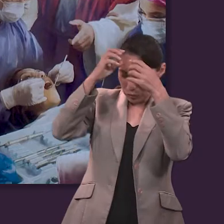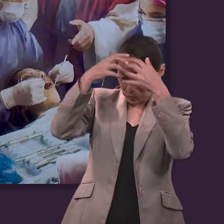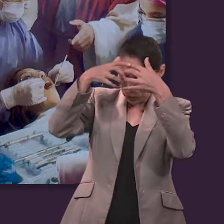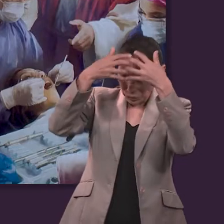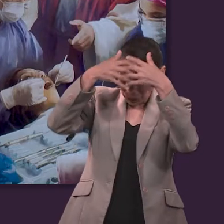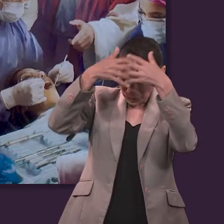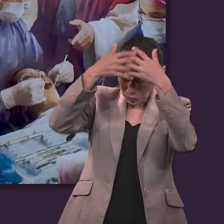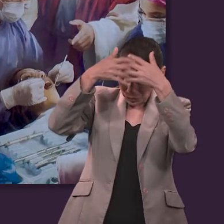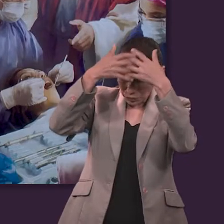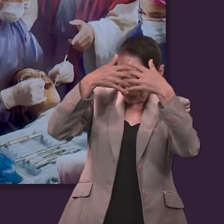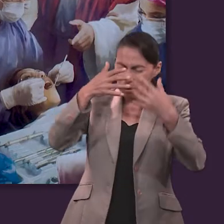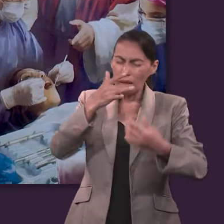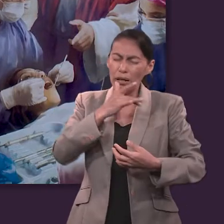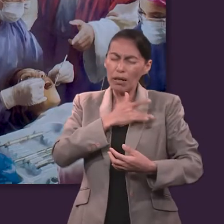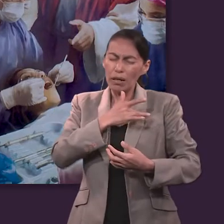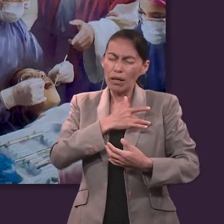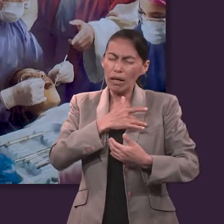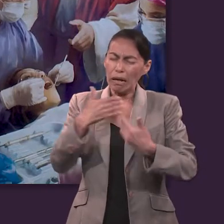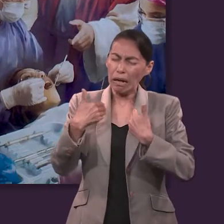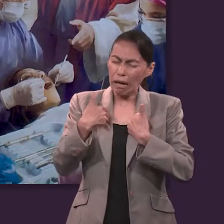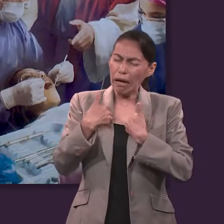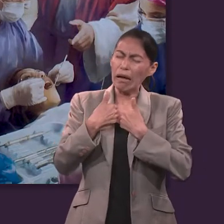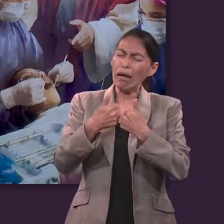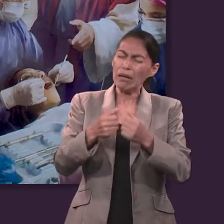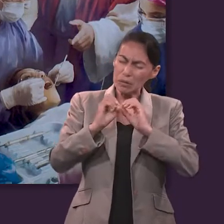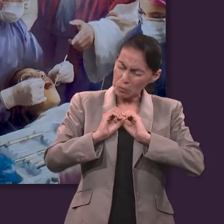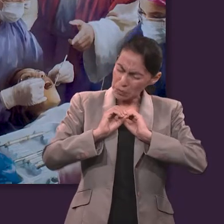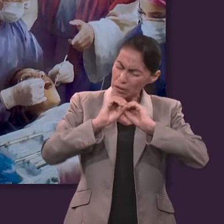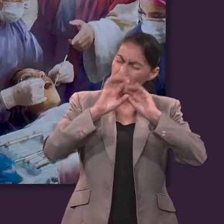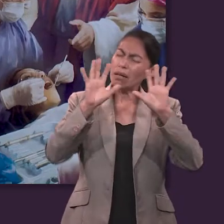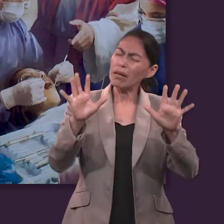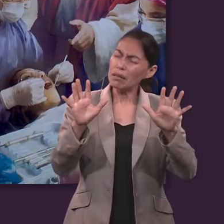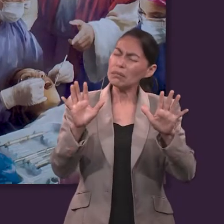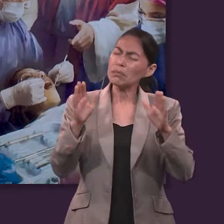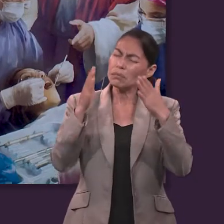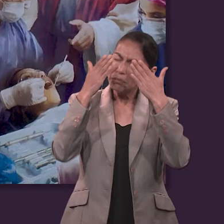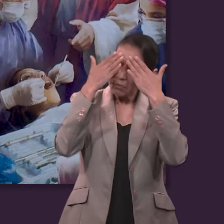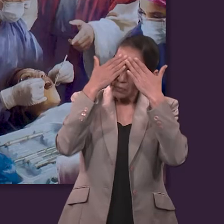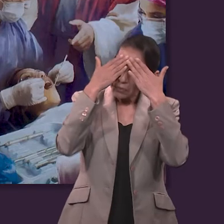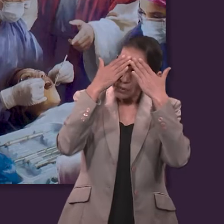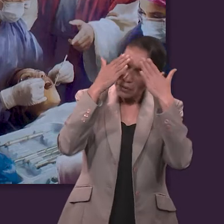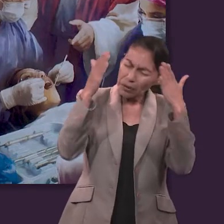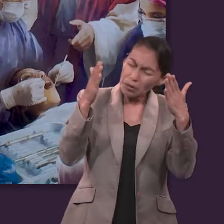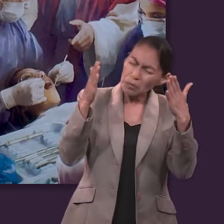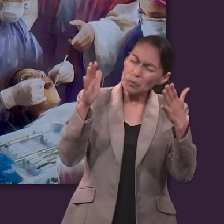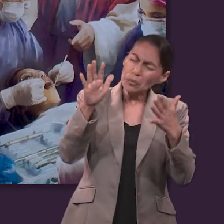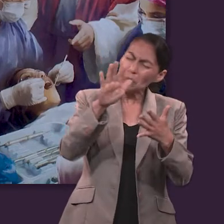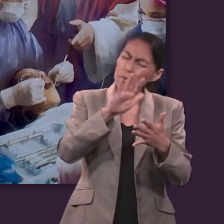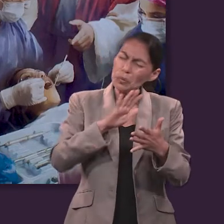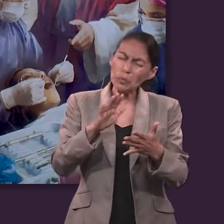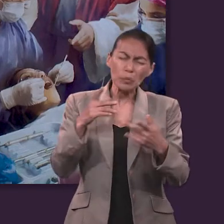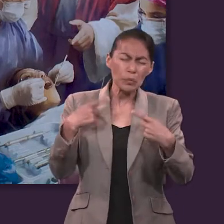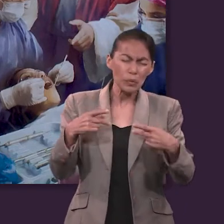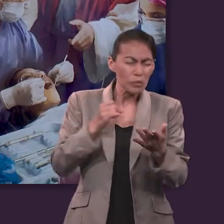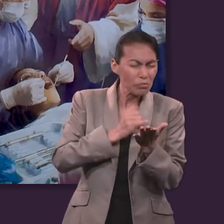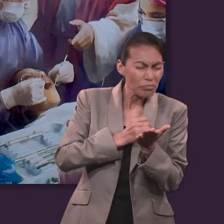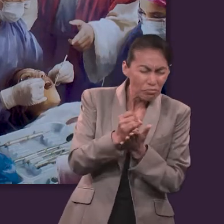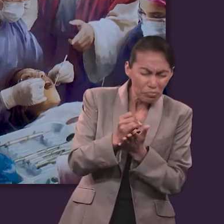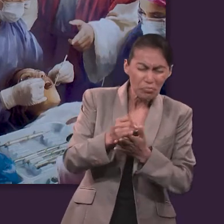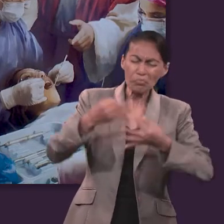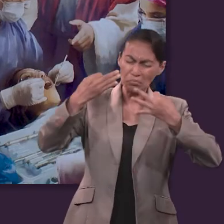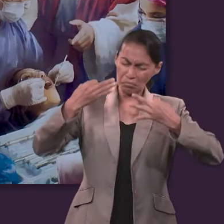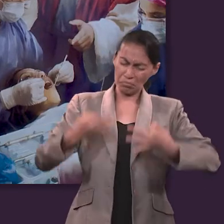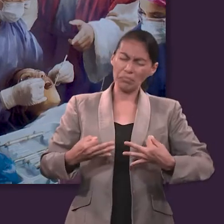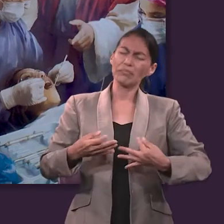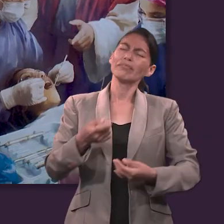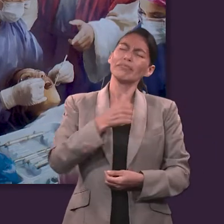guíe la mente, el corazón y el entendimiento para poder aprovechar y tomar